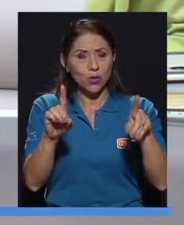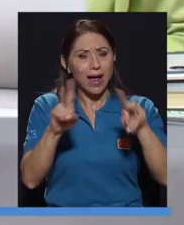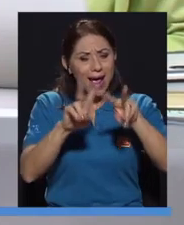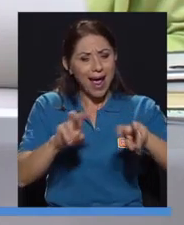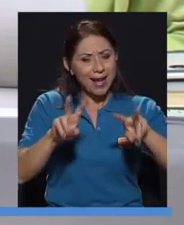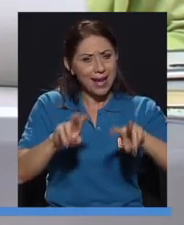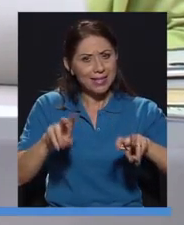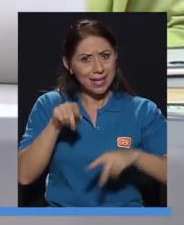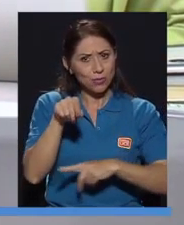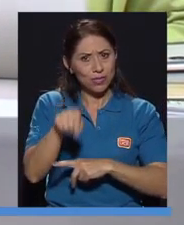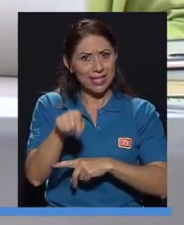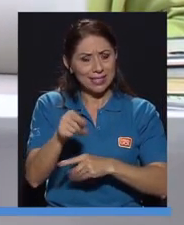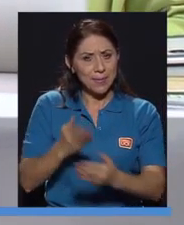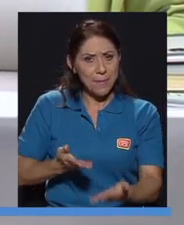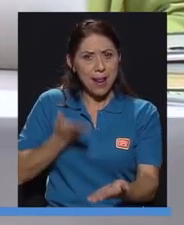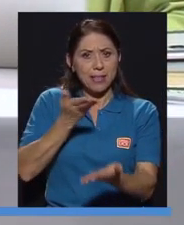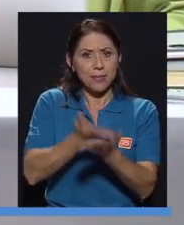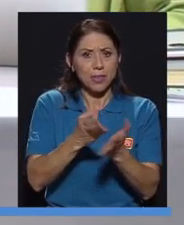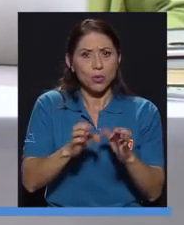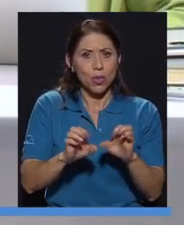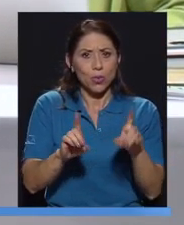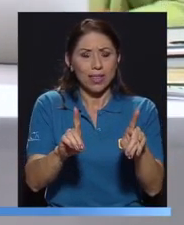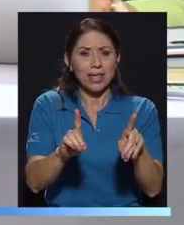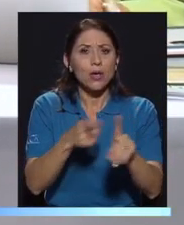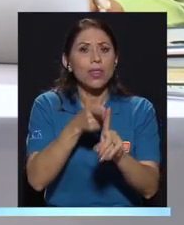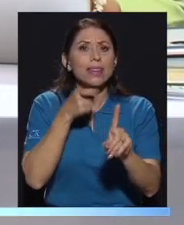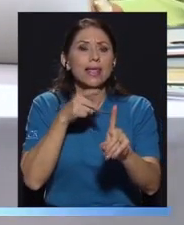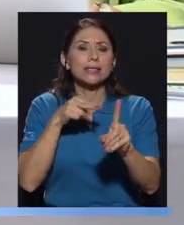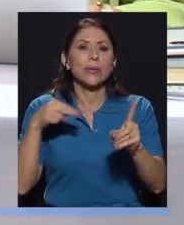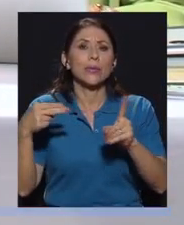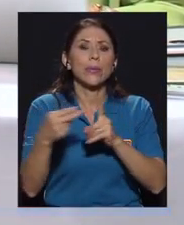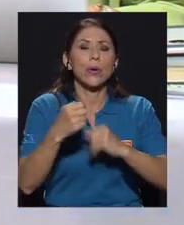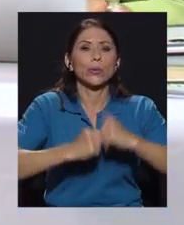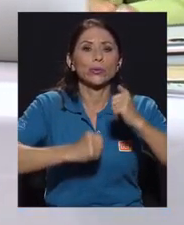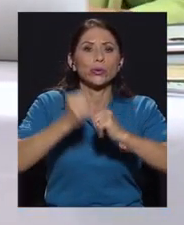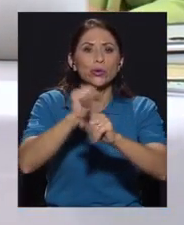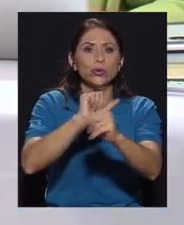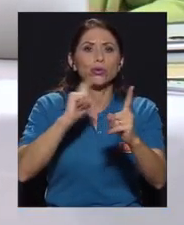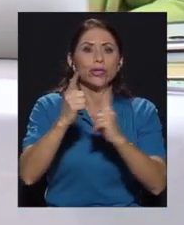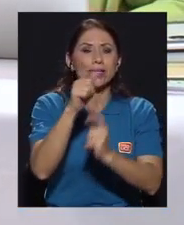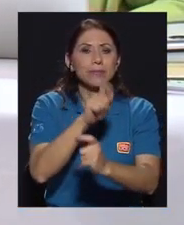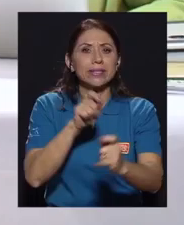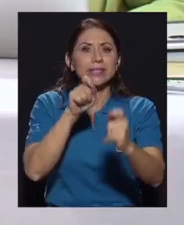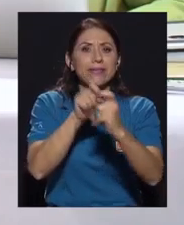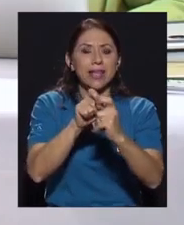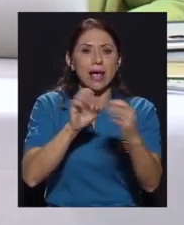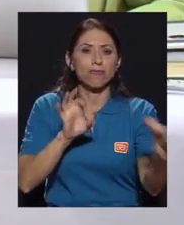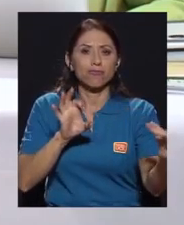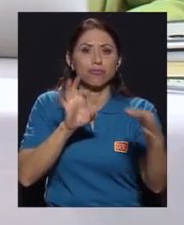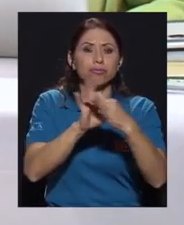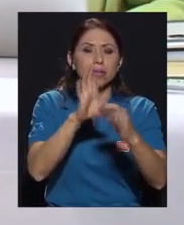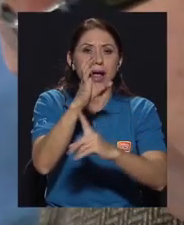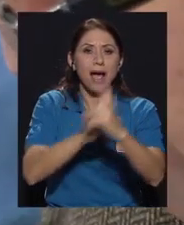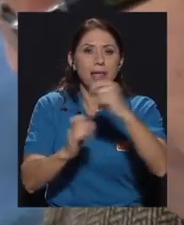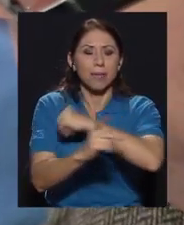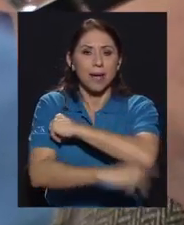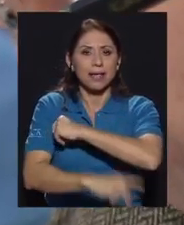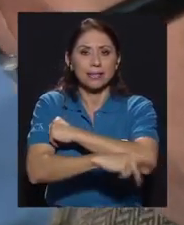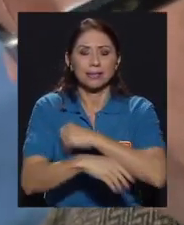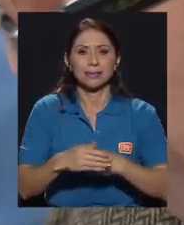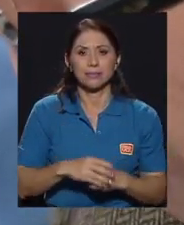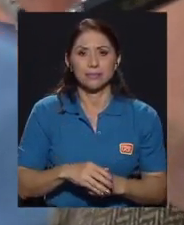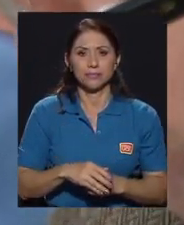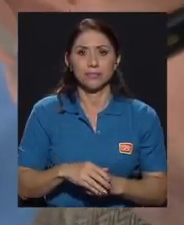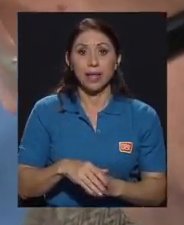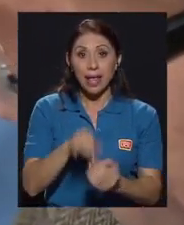analizaron este planteamiento educativo desde una construcción social específica en relación con la realidad de cada país.